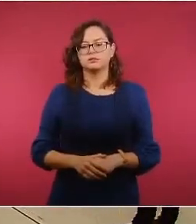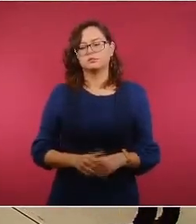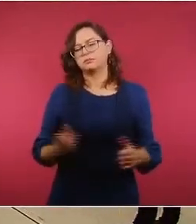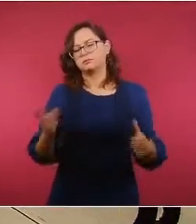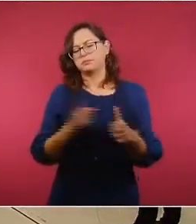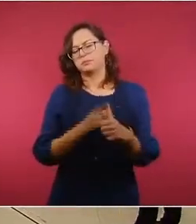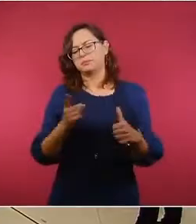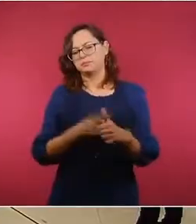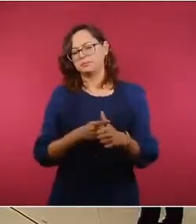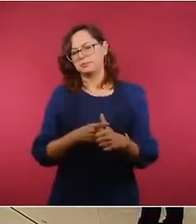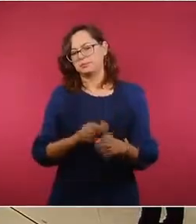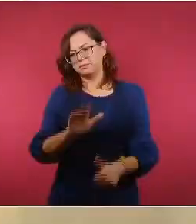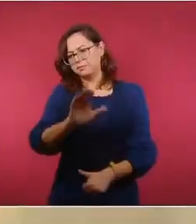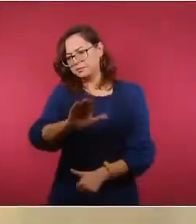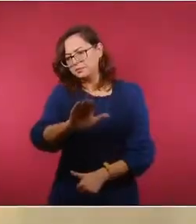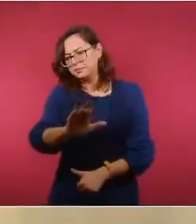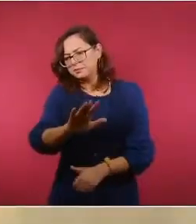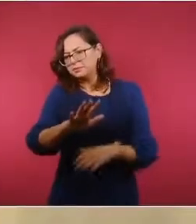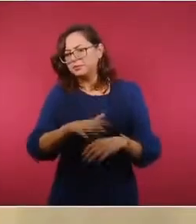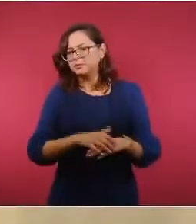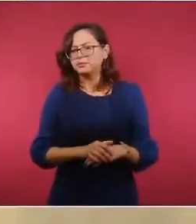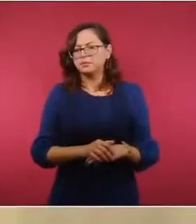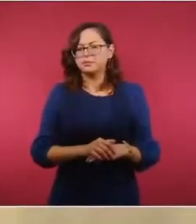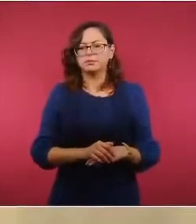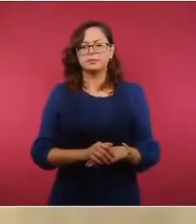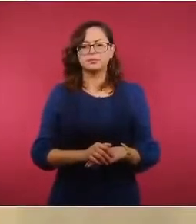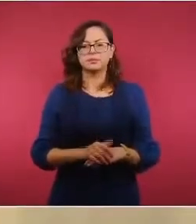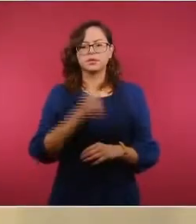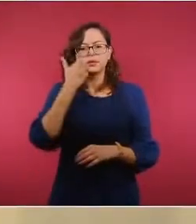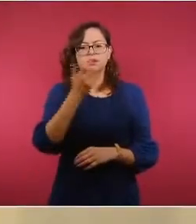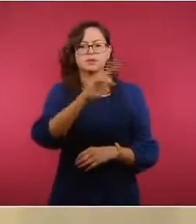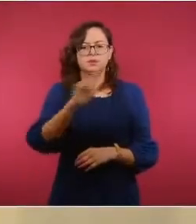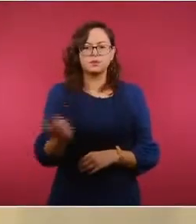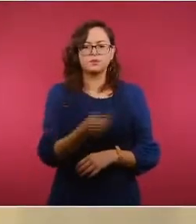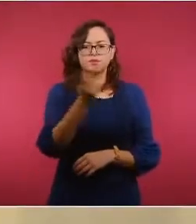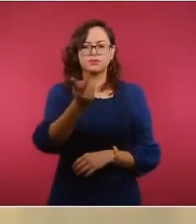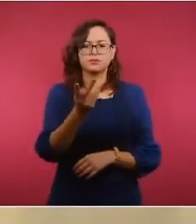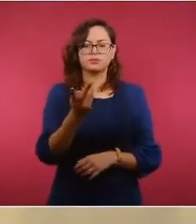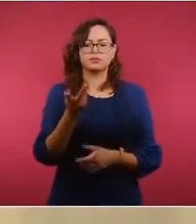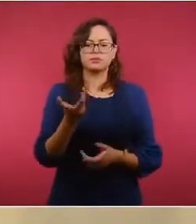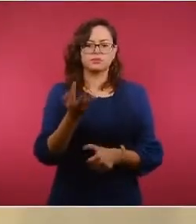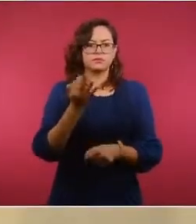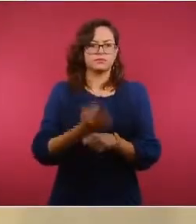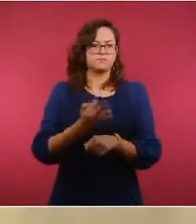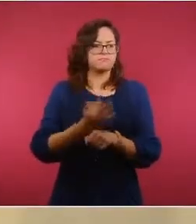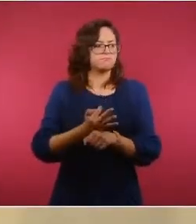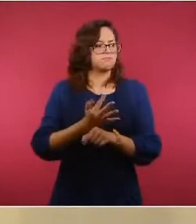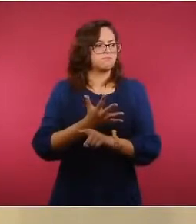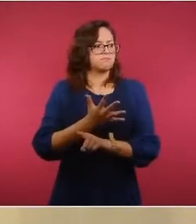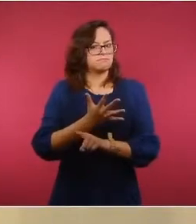pues preguntar, en este escenario en el que estamos,